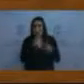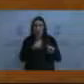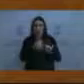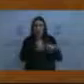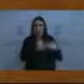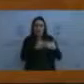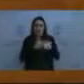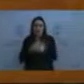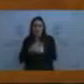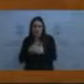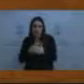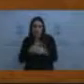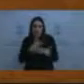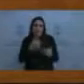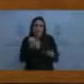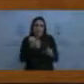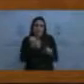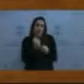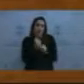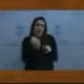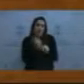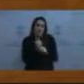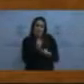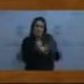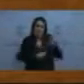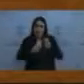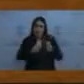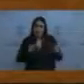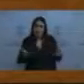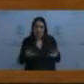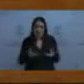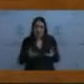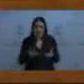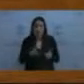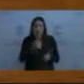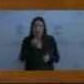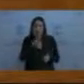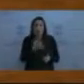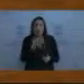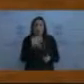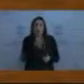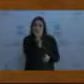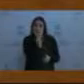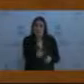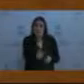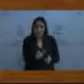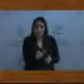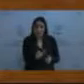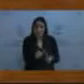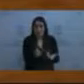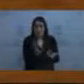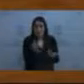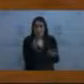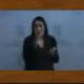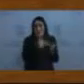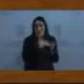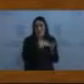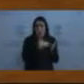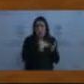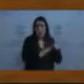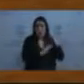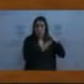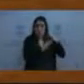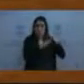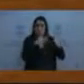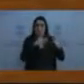la búsqueda activa de empleo, entre otros motivos, porque si alguien deja de cobrarlo para acceder a un trabajo temporal, una vez